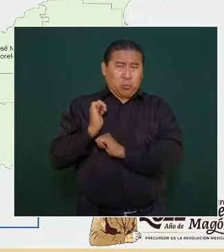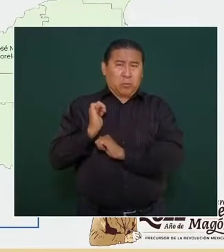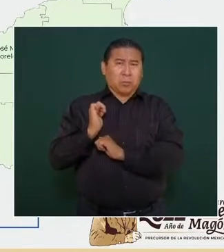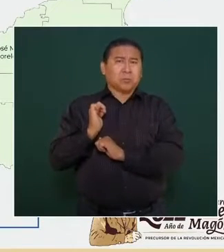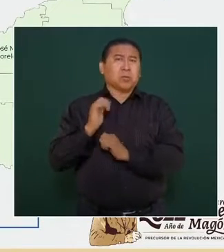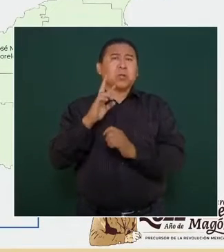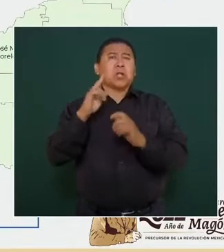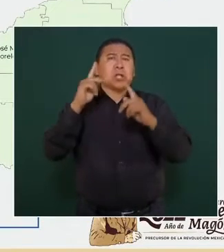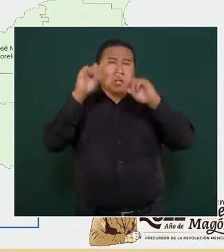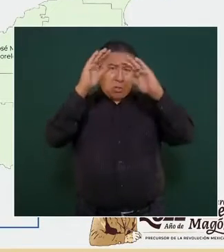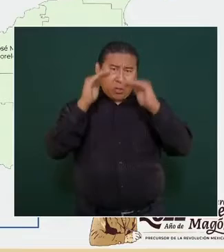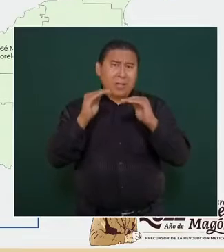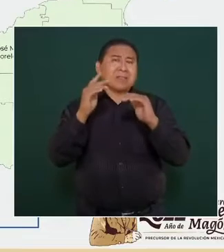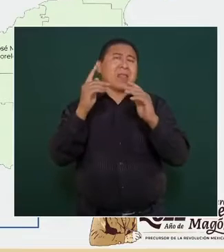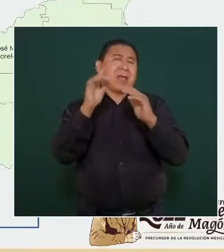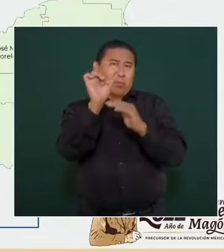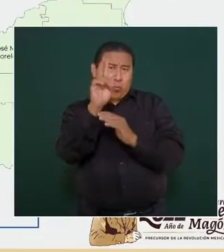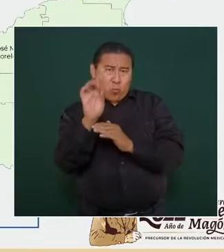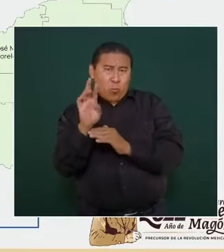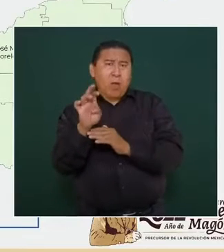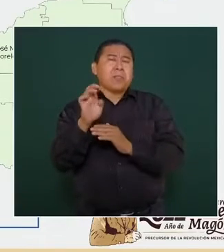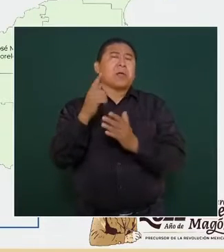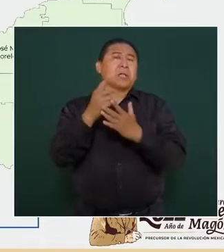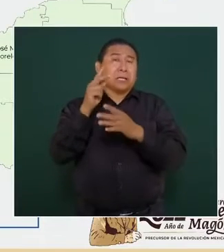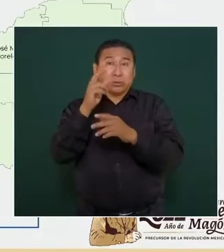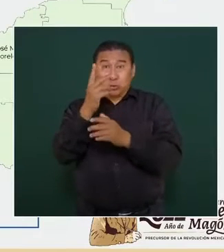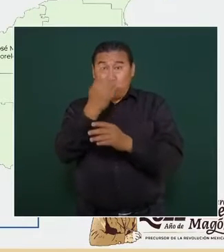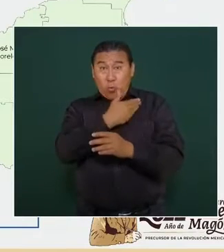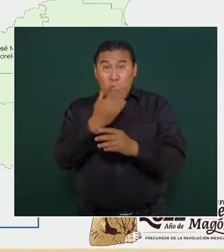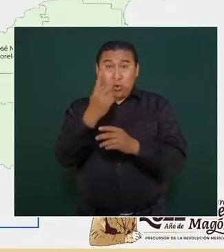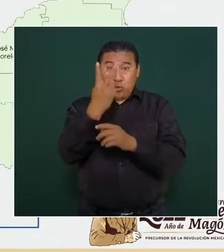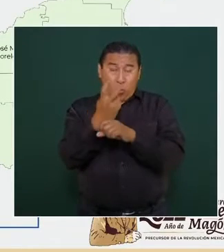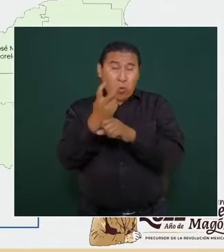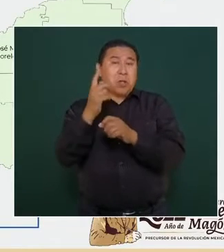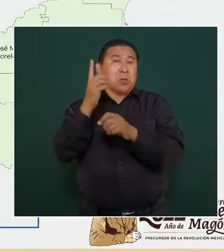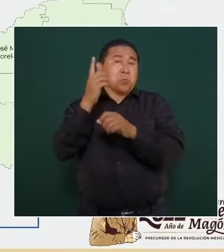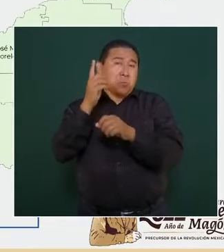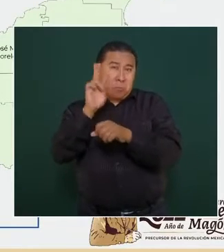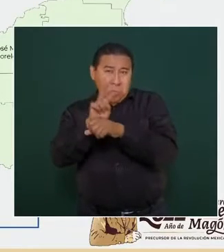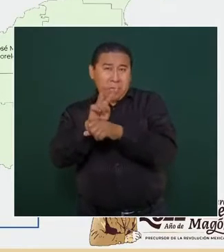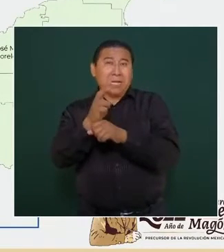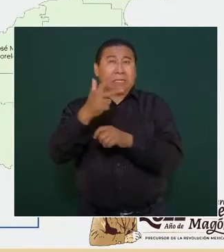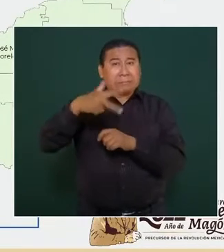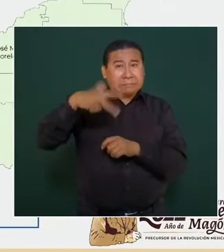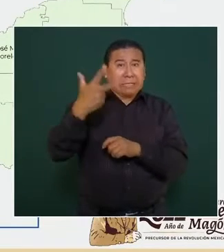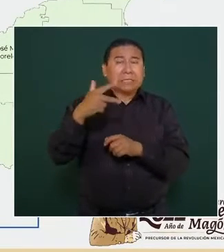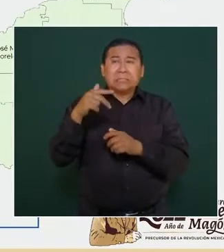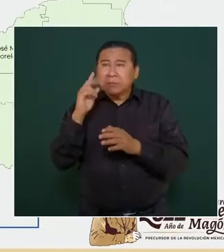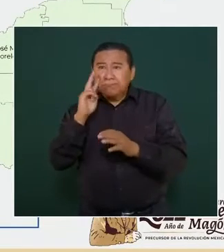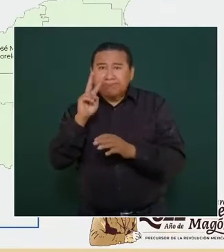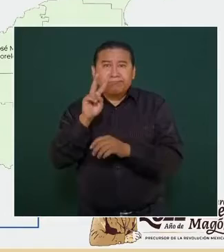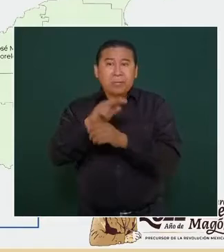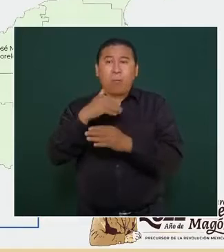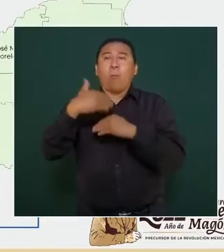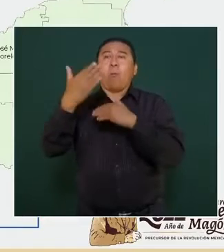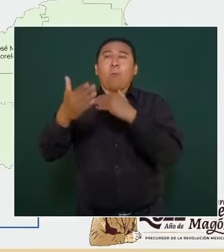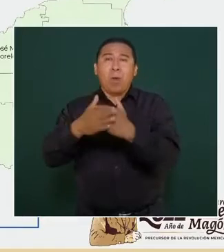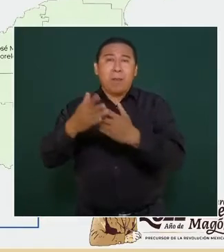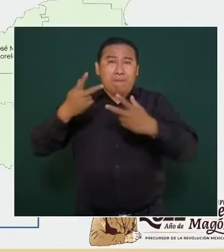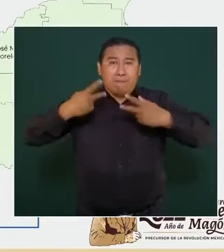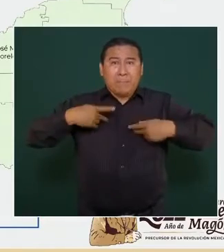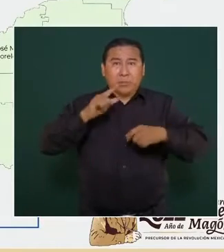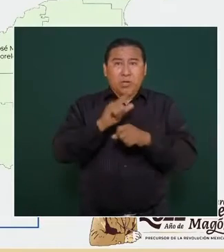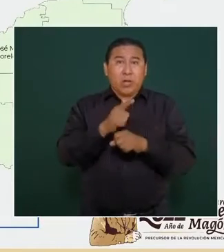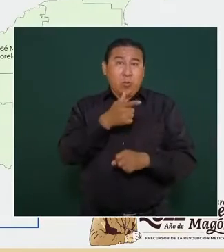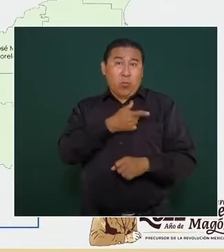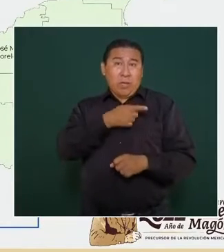el titular de la aduana, el subdirector de vigilancia y control, 13 oficiales de comercio exterior, personal de